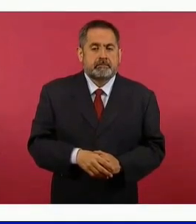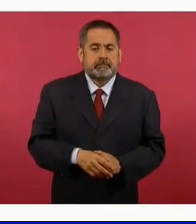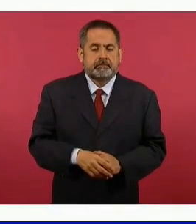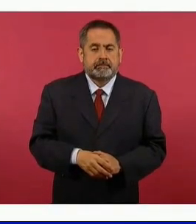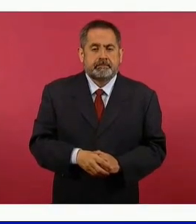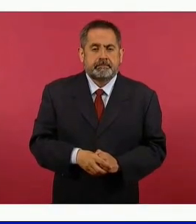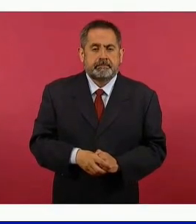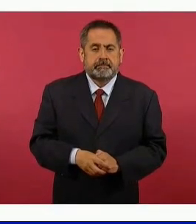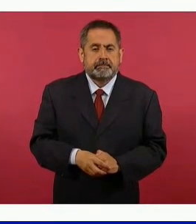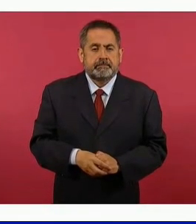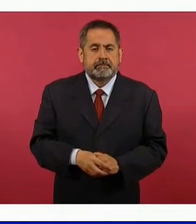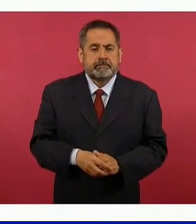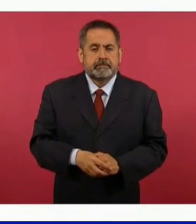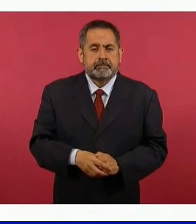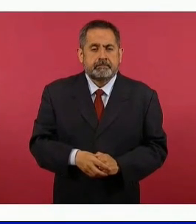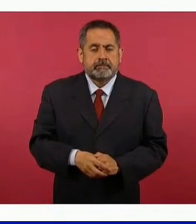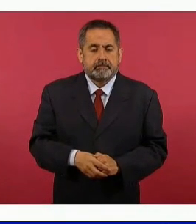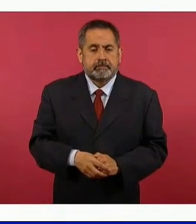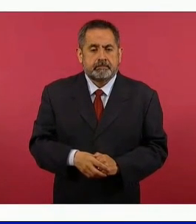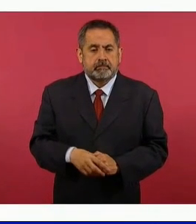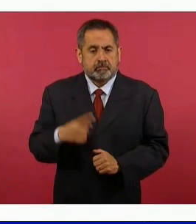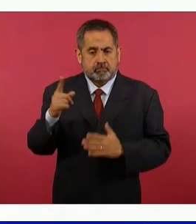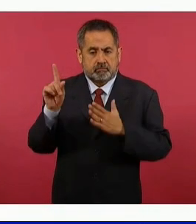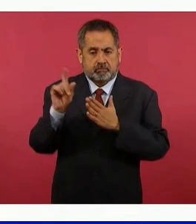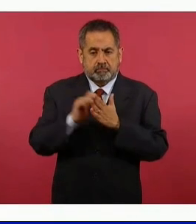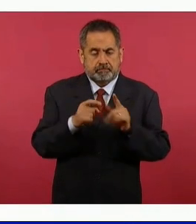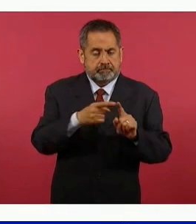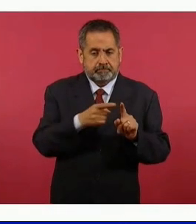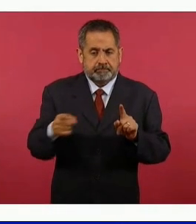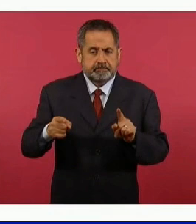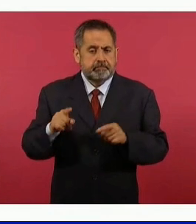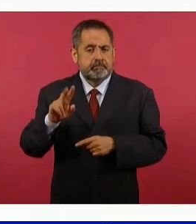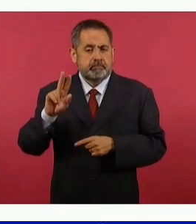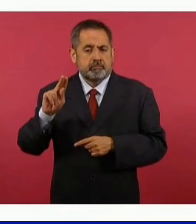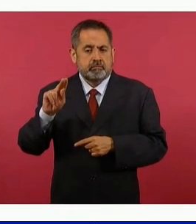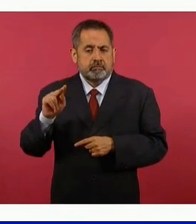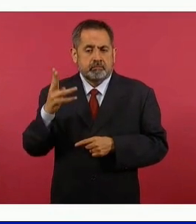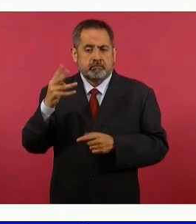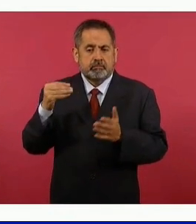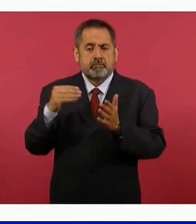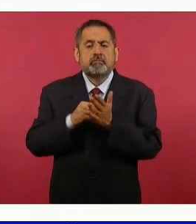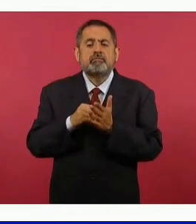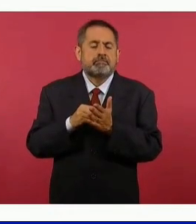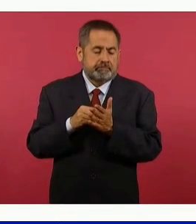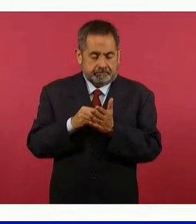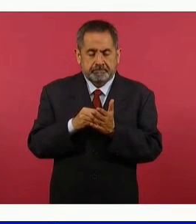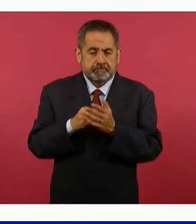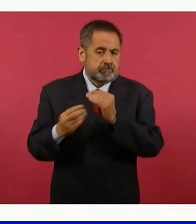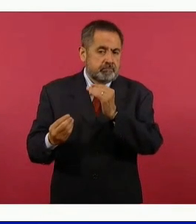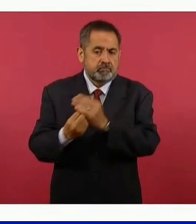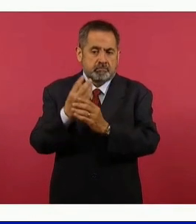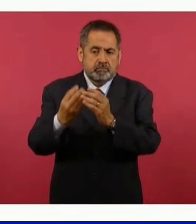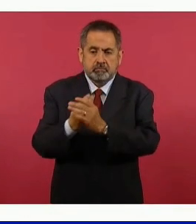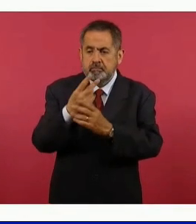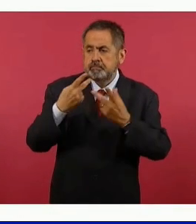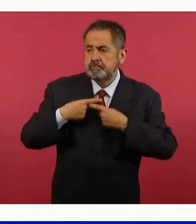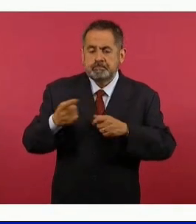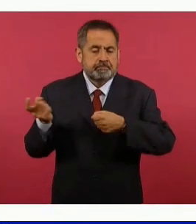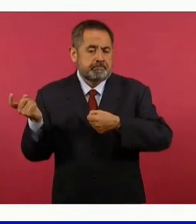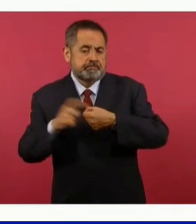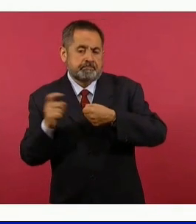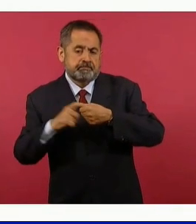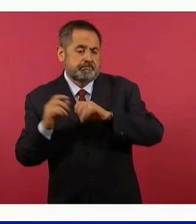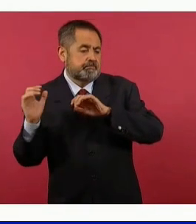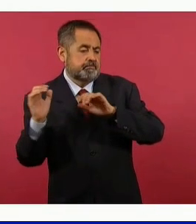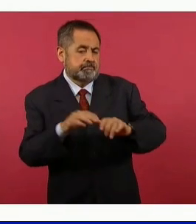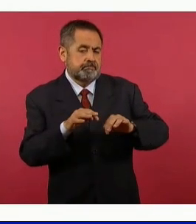Lo que va del mes, 84,000 nuevos empleos.